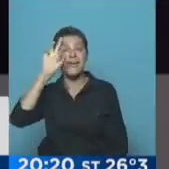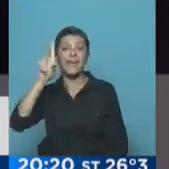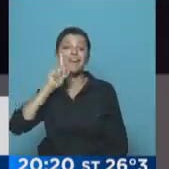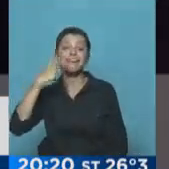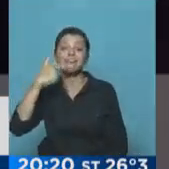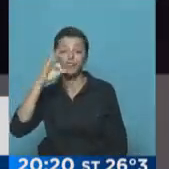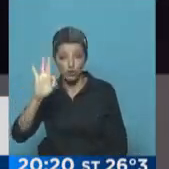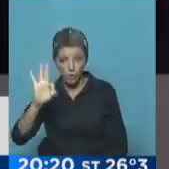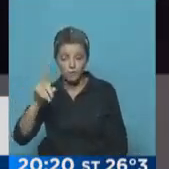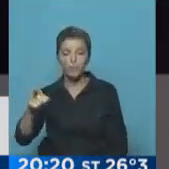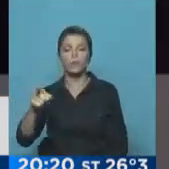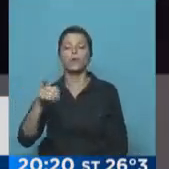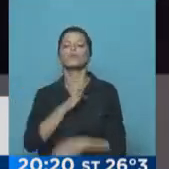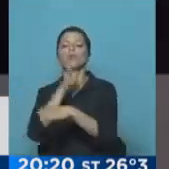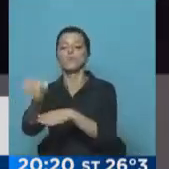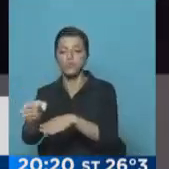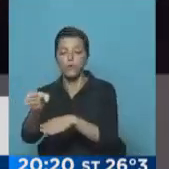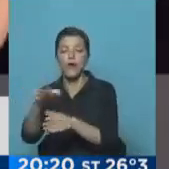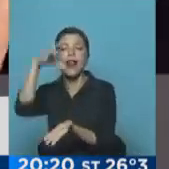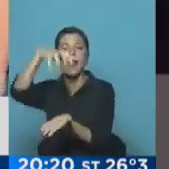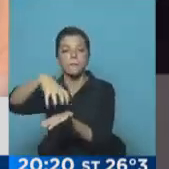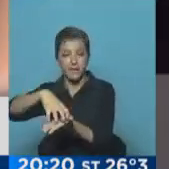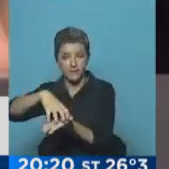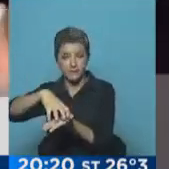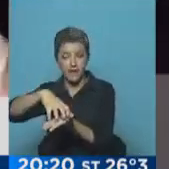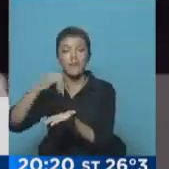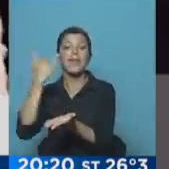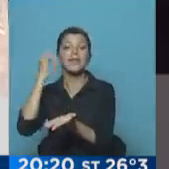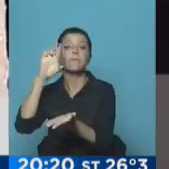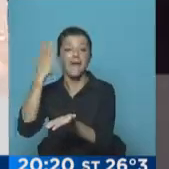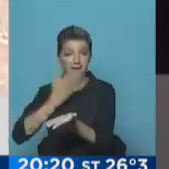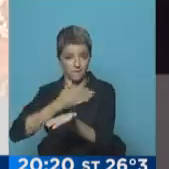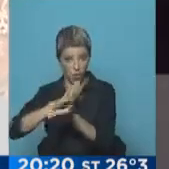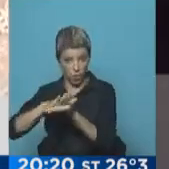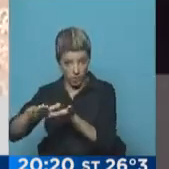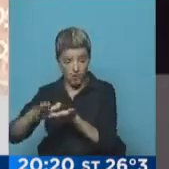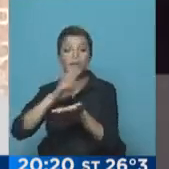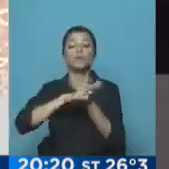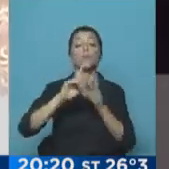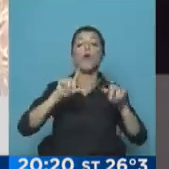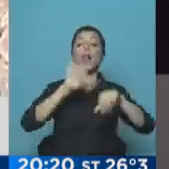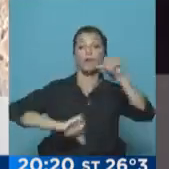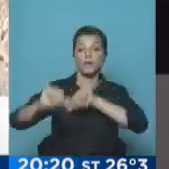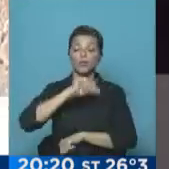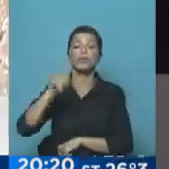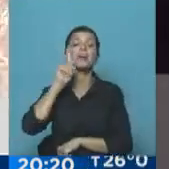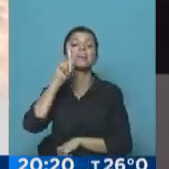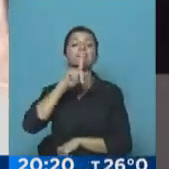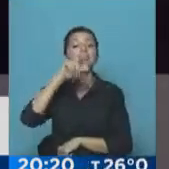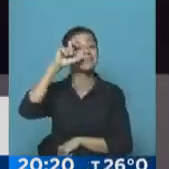tocó visitar la nueva planta de coque de nuestra YPF y nuestro nuevo laboratorio ITEC,